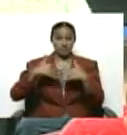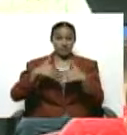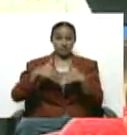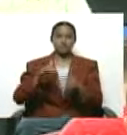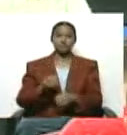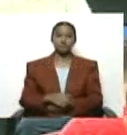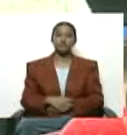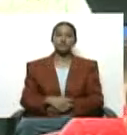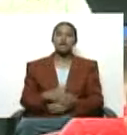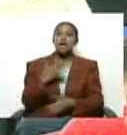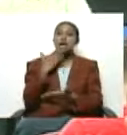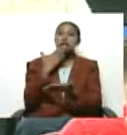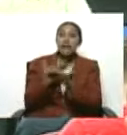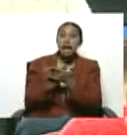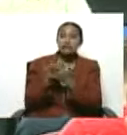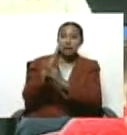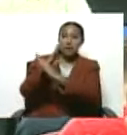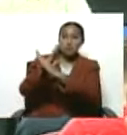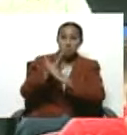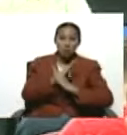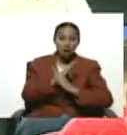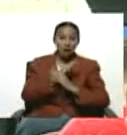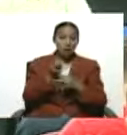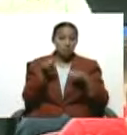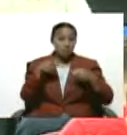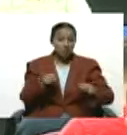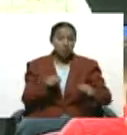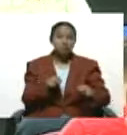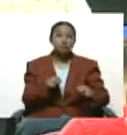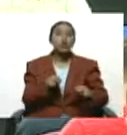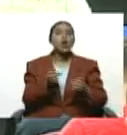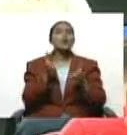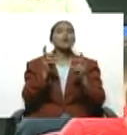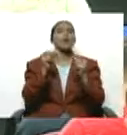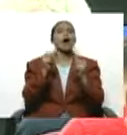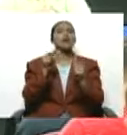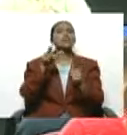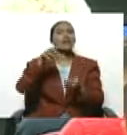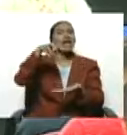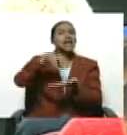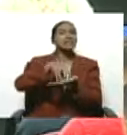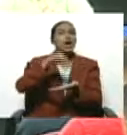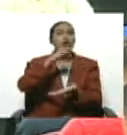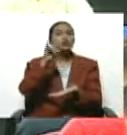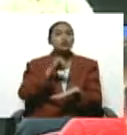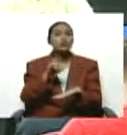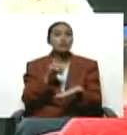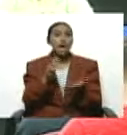gracias al bloqueo y a las sanciones, ¿cuántas empresas cerraron el estado Zulia?